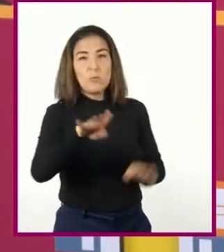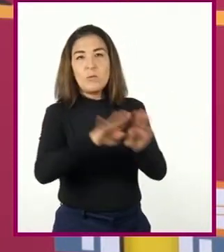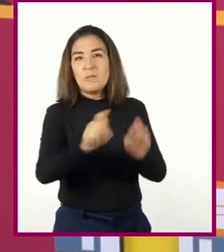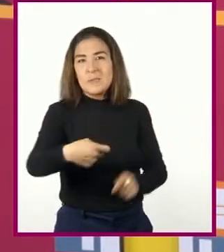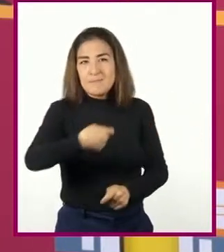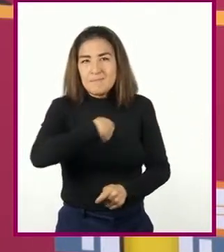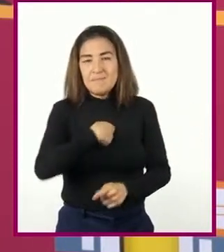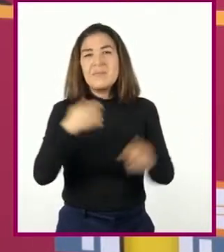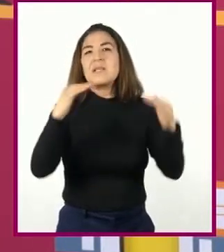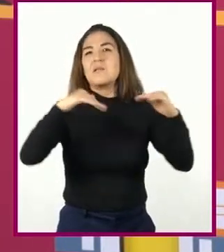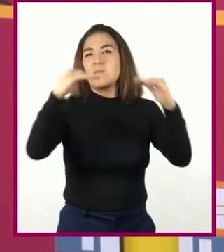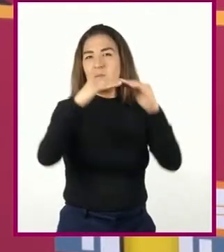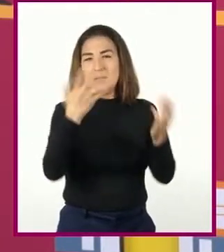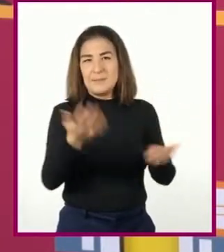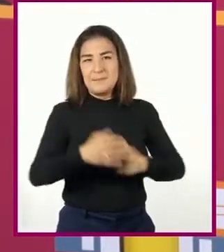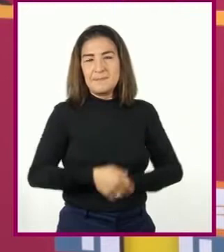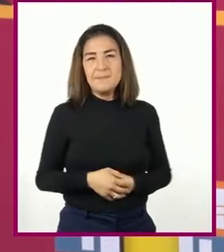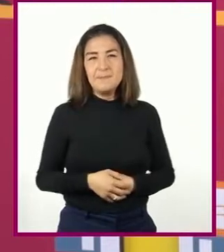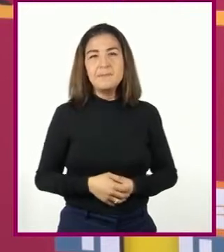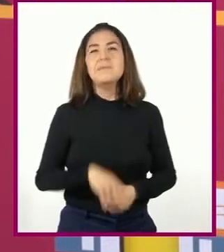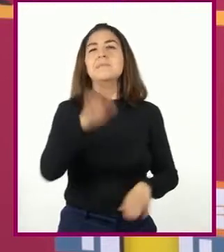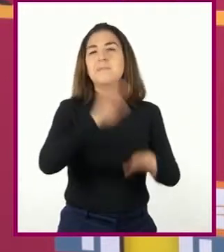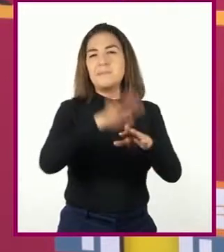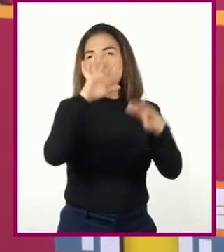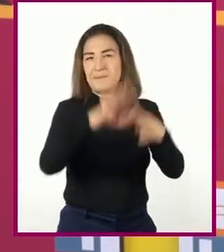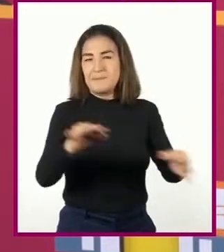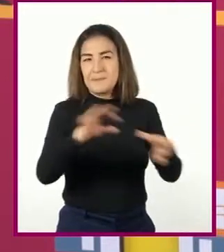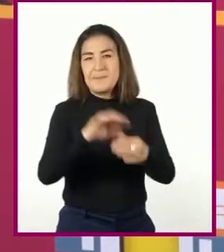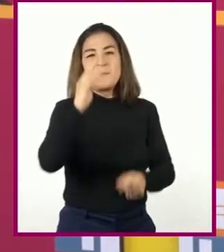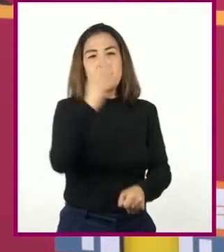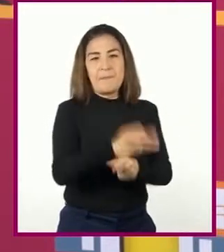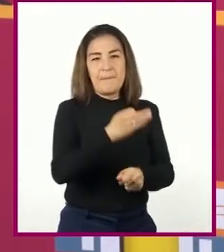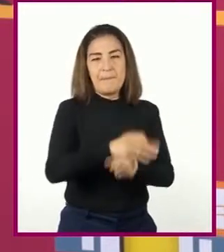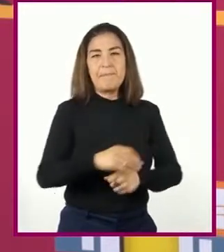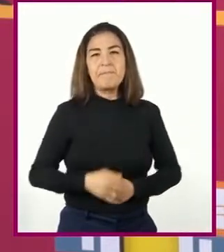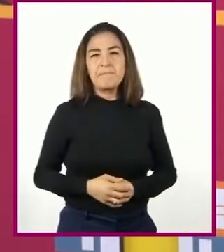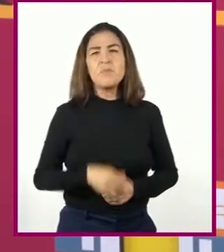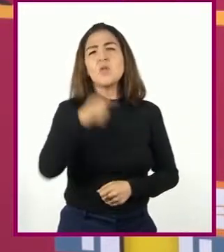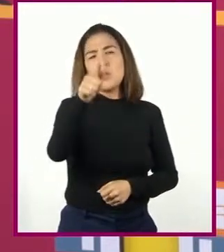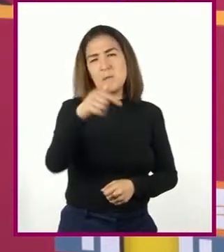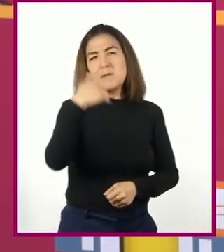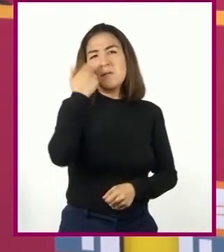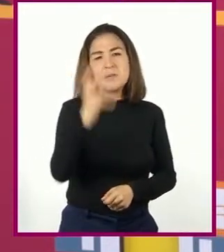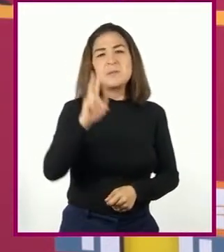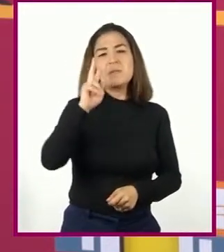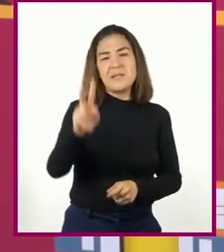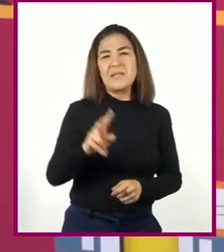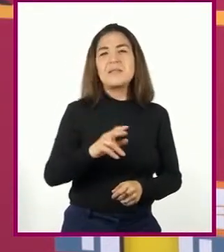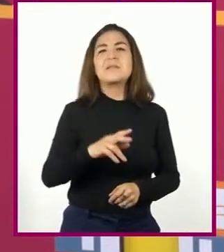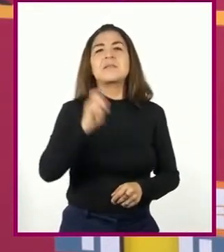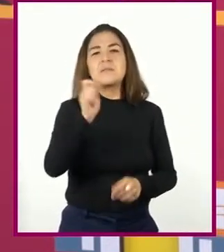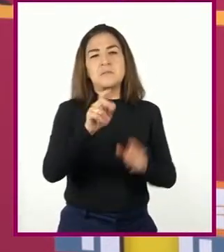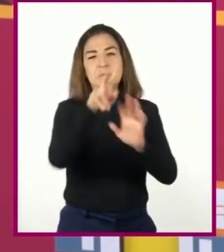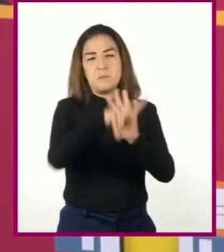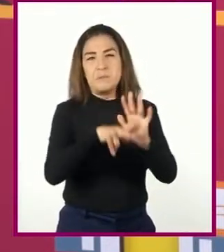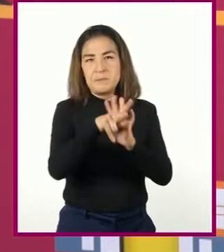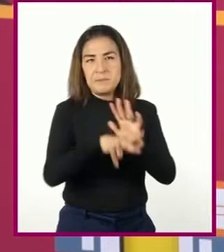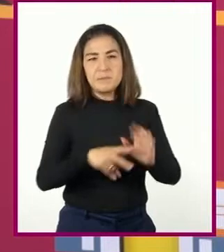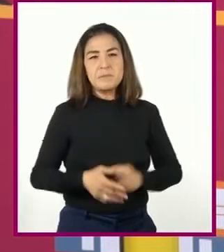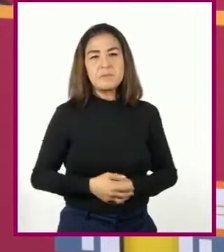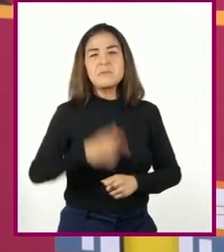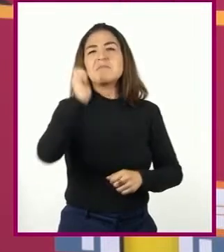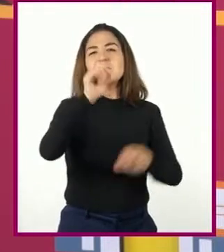igualdad. Para profundizar un poco más al respecto, ¿qué les parece si ven y escuchan el siguiente video